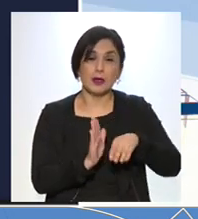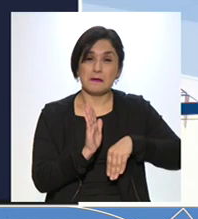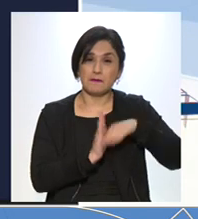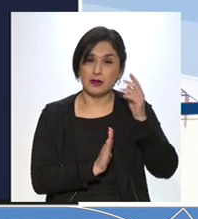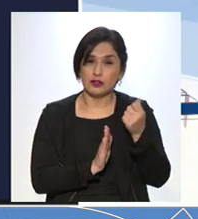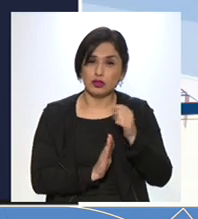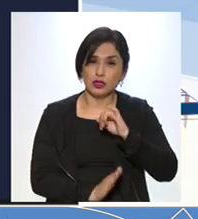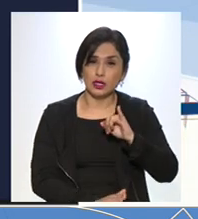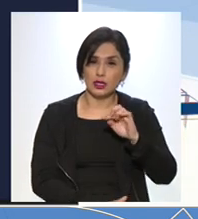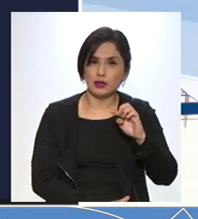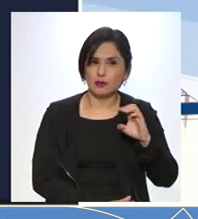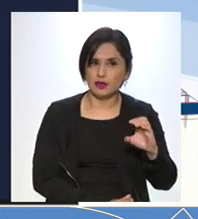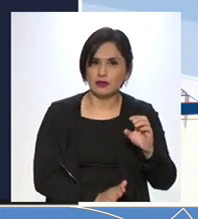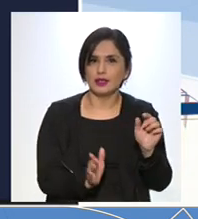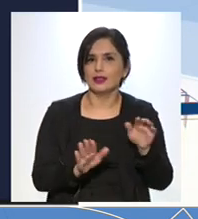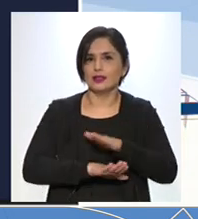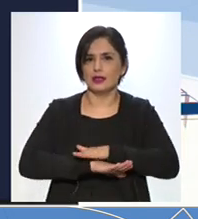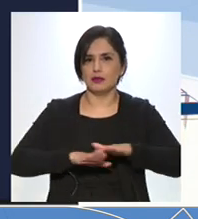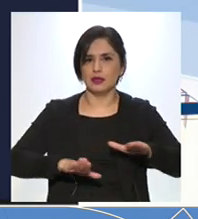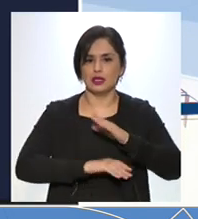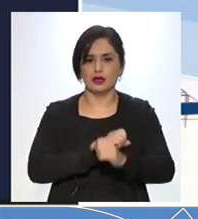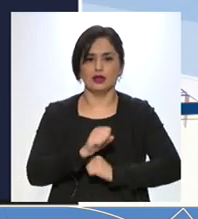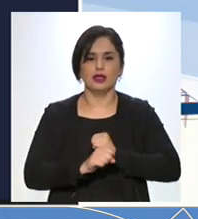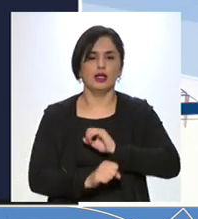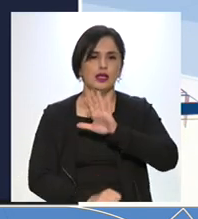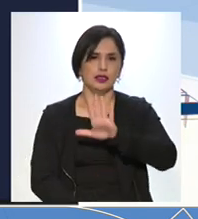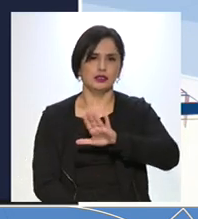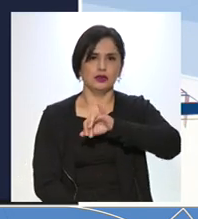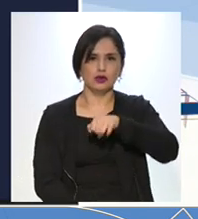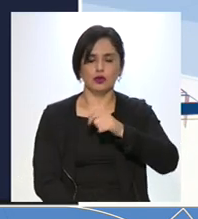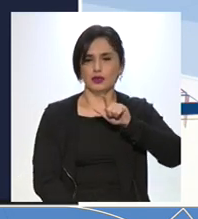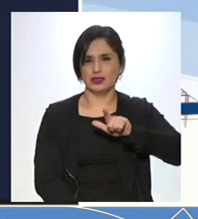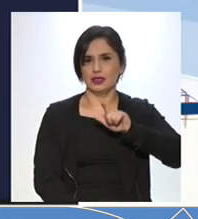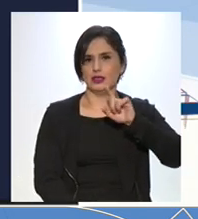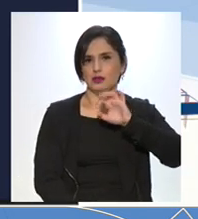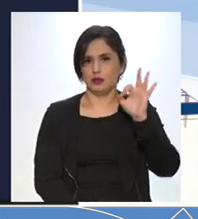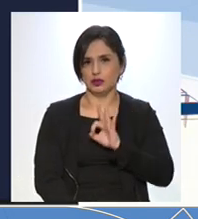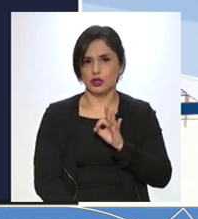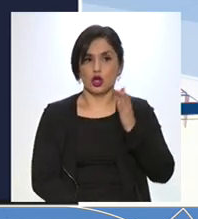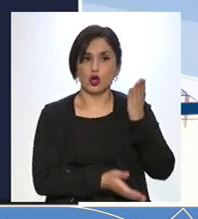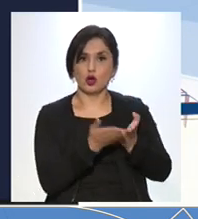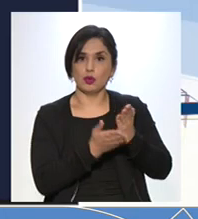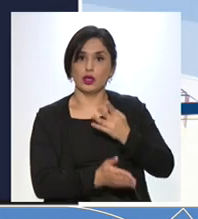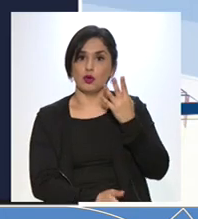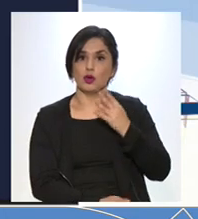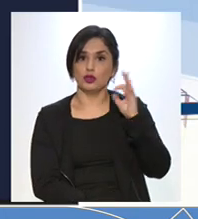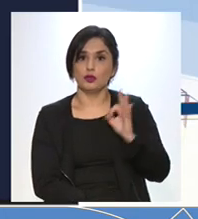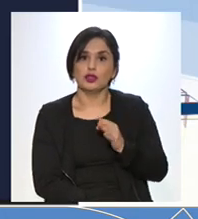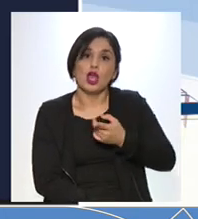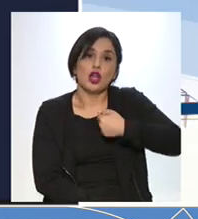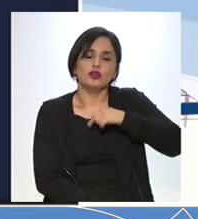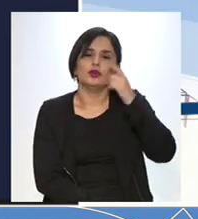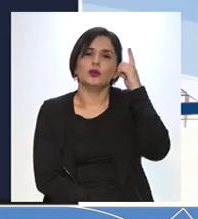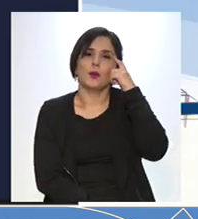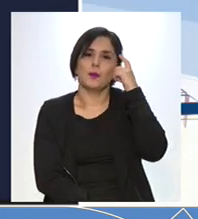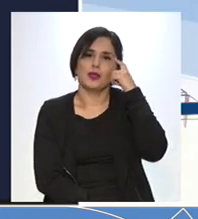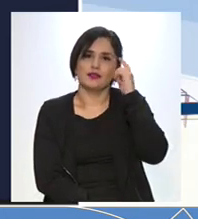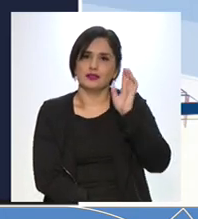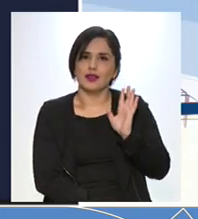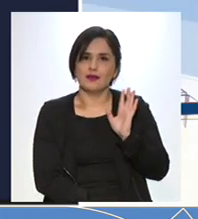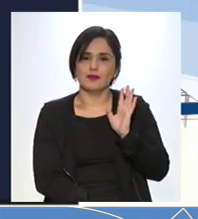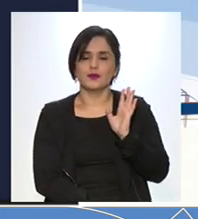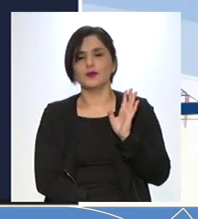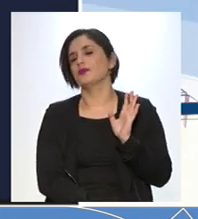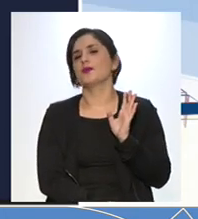IPC culminará el año en 5,7%, comparado con un 4,4% que calculábamos en el IPOM de